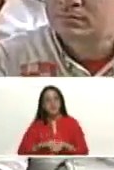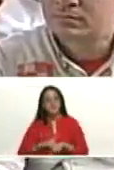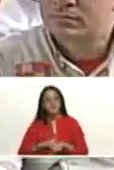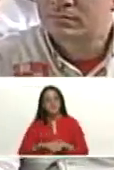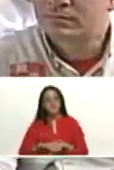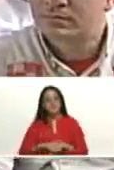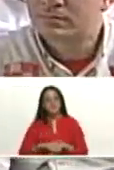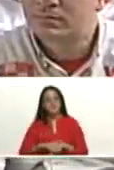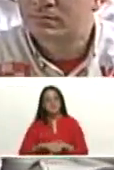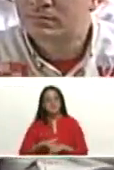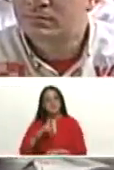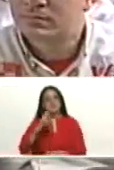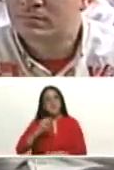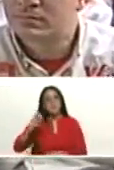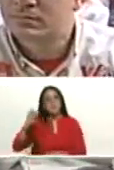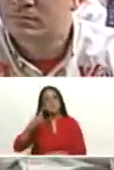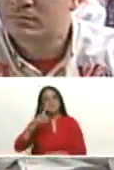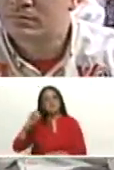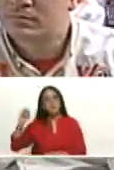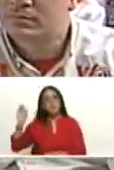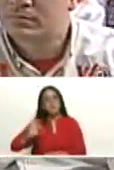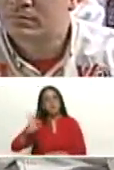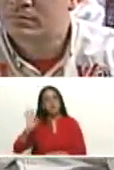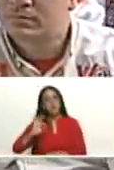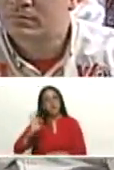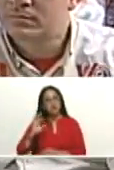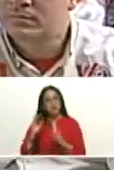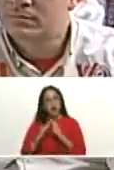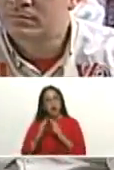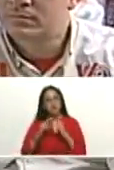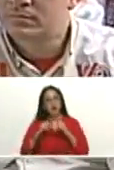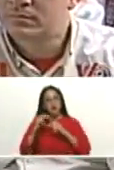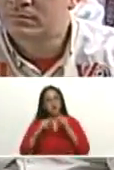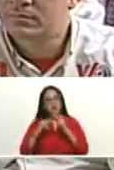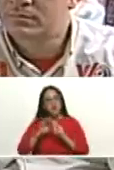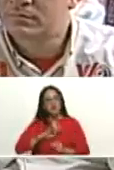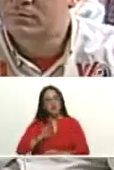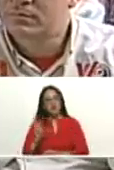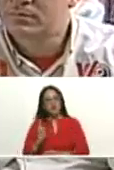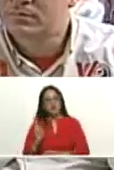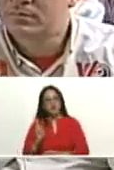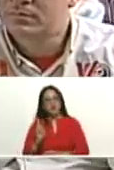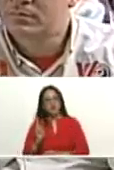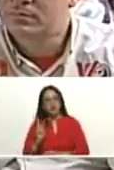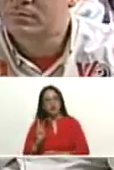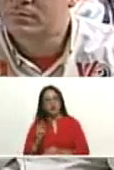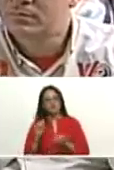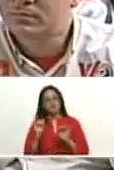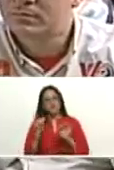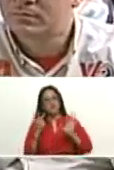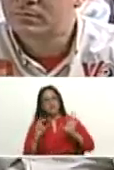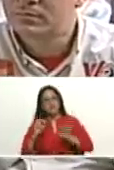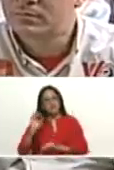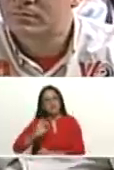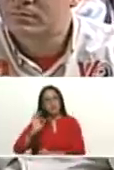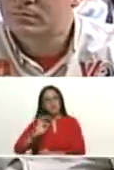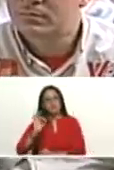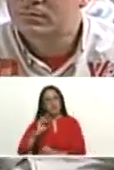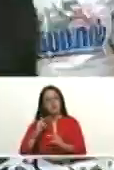del 100% de viviendas que se están construyendo en Venezuela, el 70% las